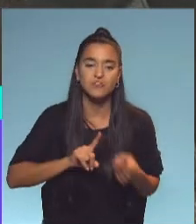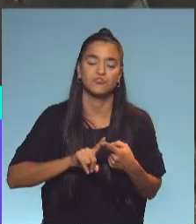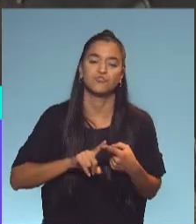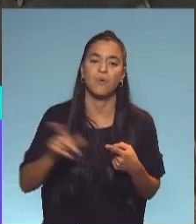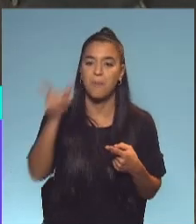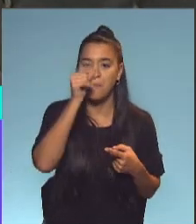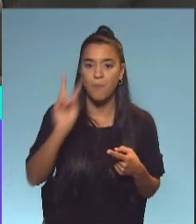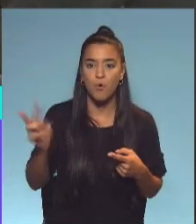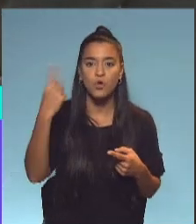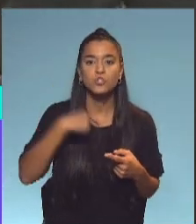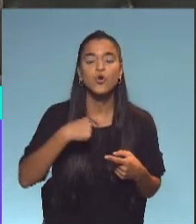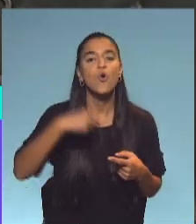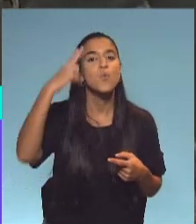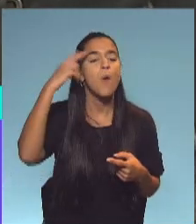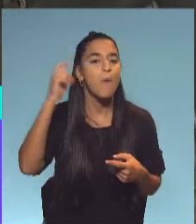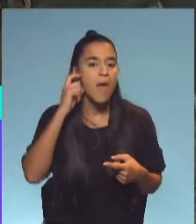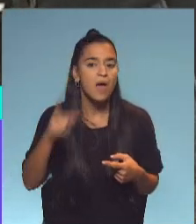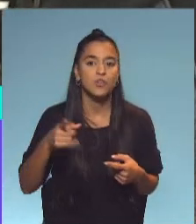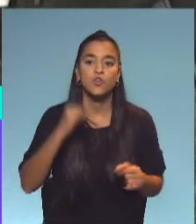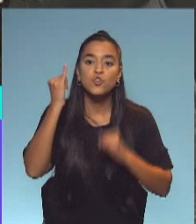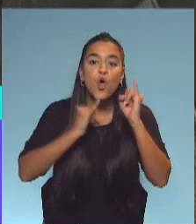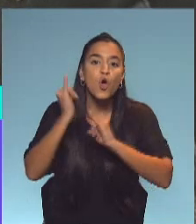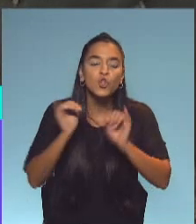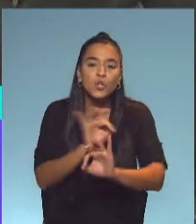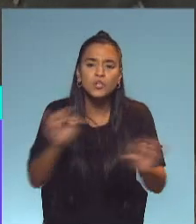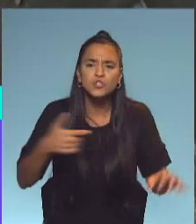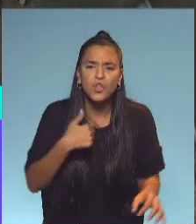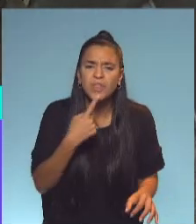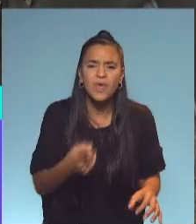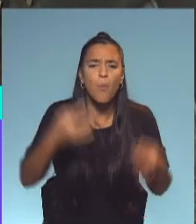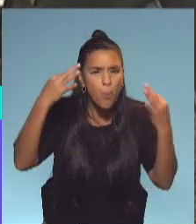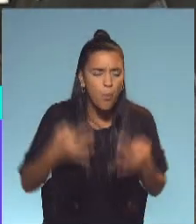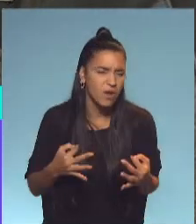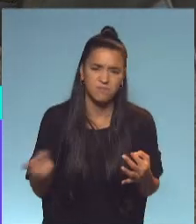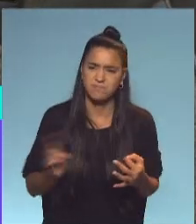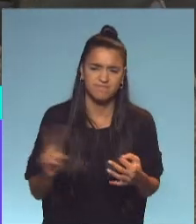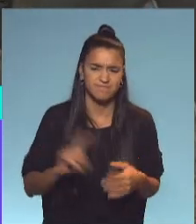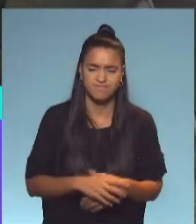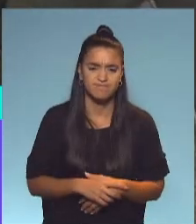padre murió cuando yo tenía 9 años sin poder contar nada y dije, bueno, nada bueno se viene.